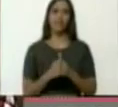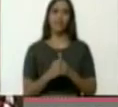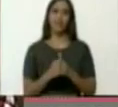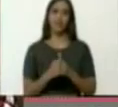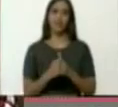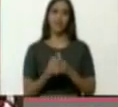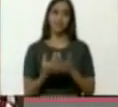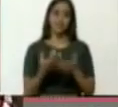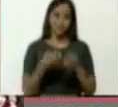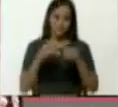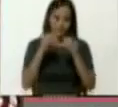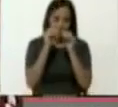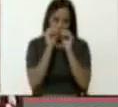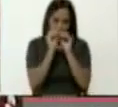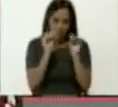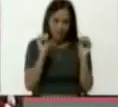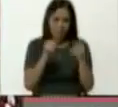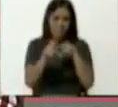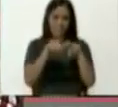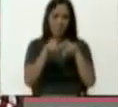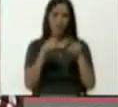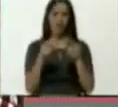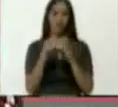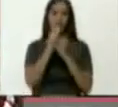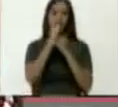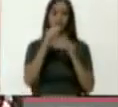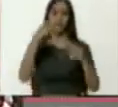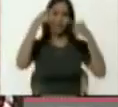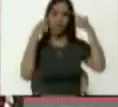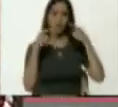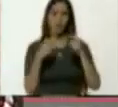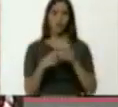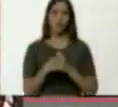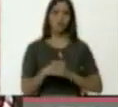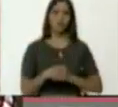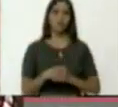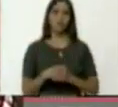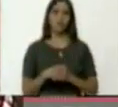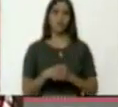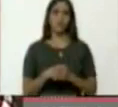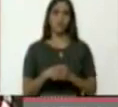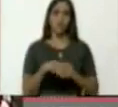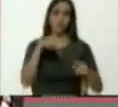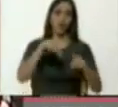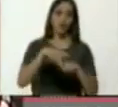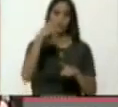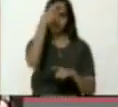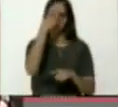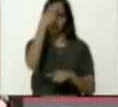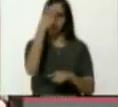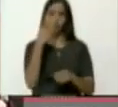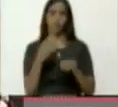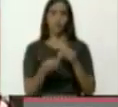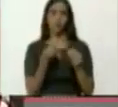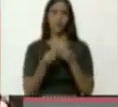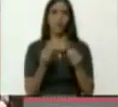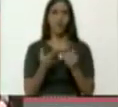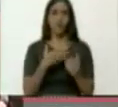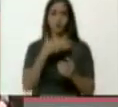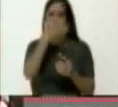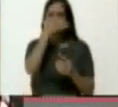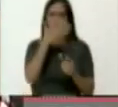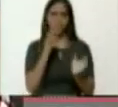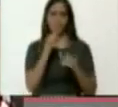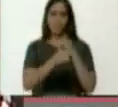lo minan? Con ese tipo de cosas. Sí. Lanzándose en contra de Tareq El Aissami como si fuese una especie de narcotraficante a